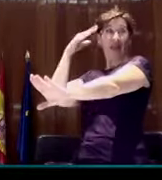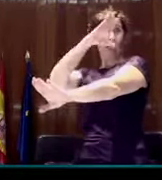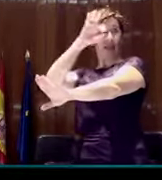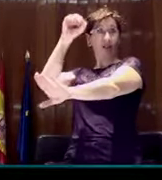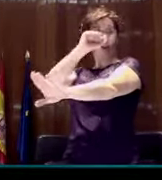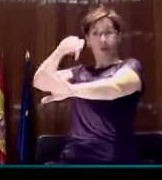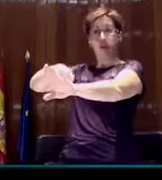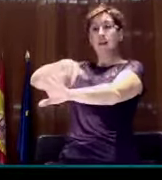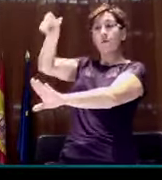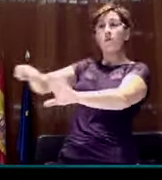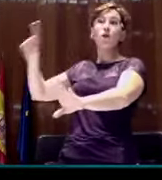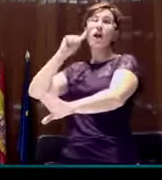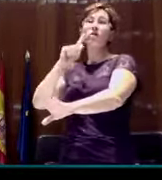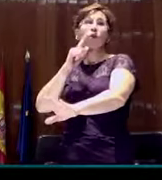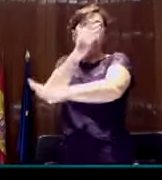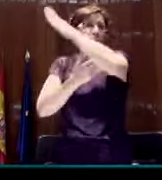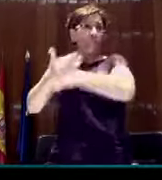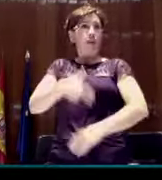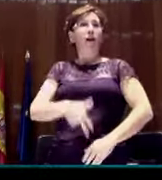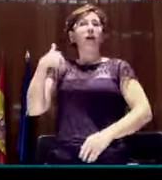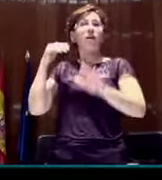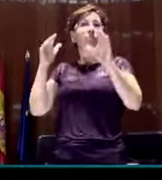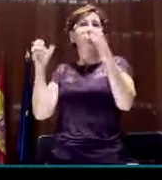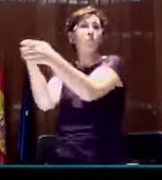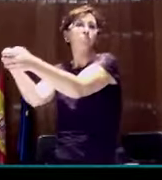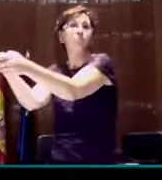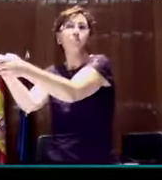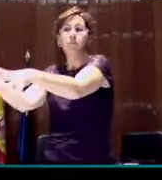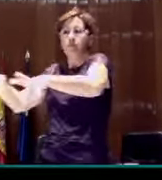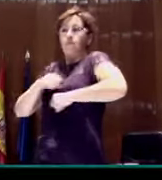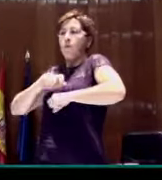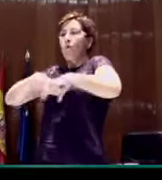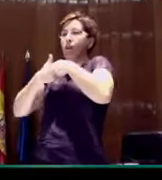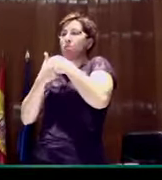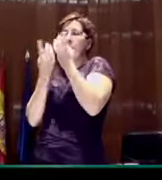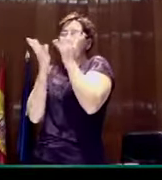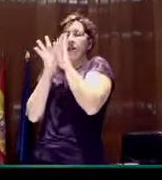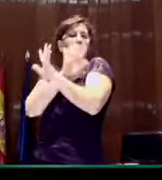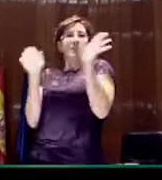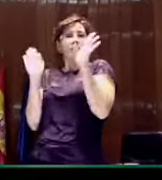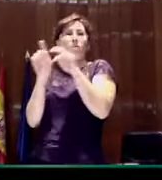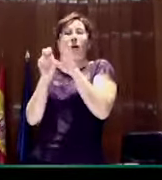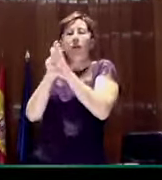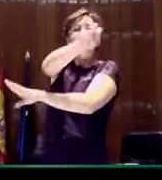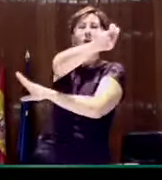a las personas con discapacidad en general, se las mantenían en núcleo familiar. No salían, no eran educadas,